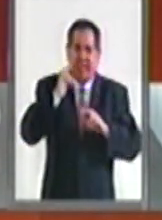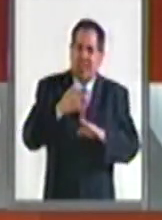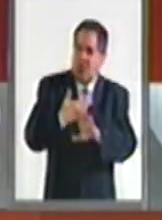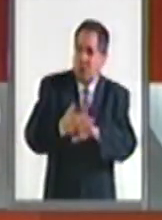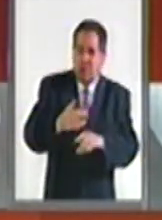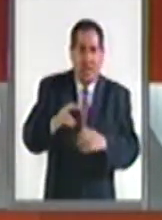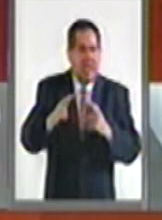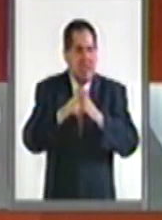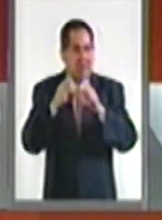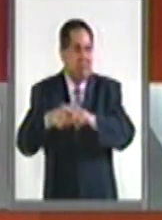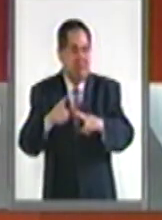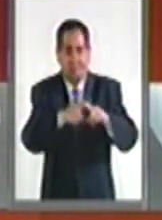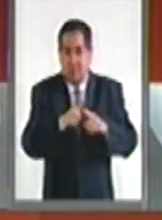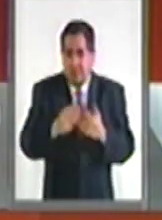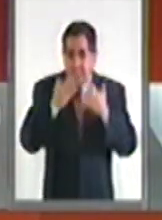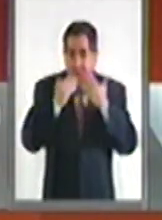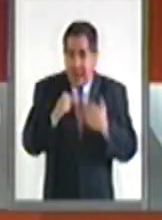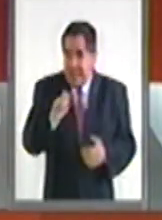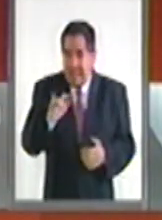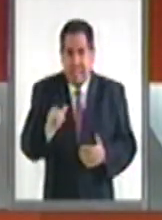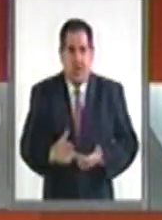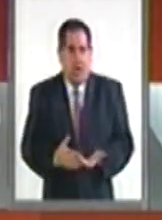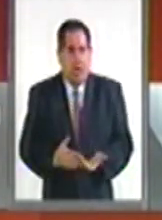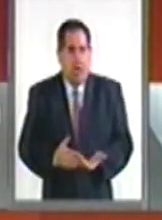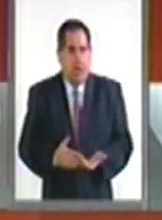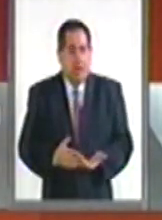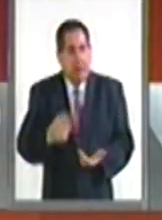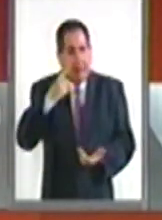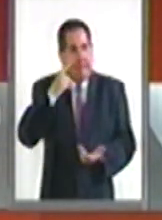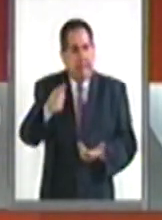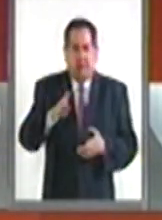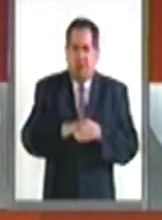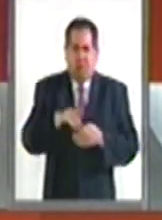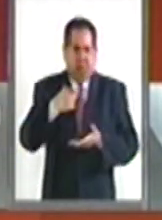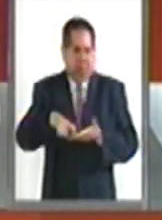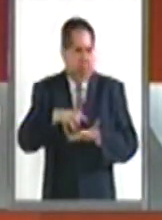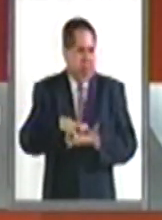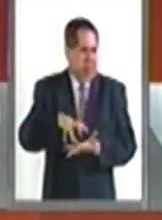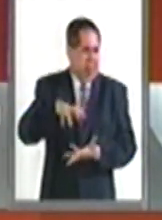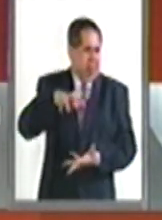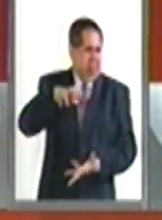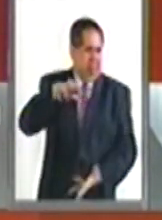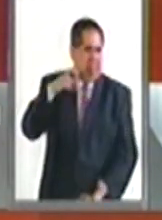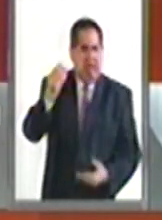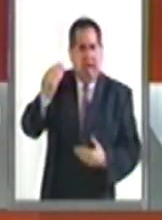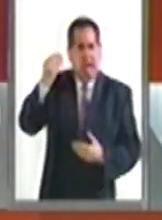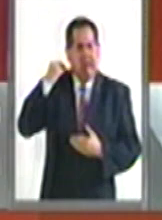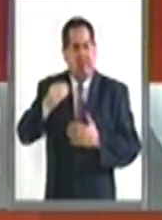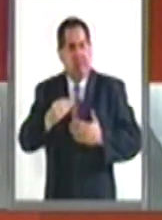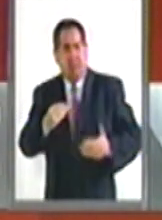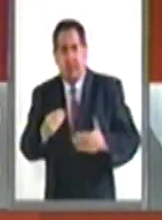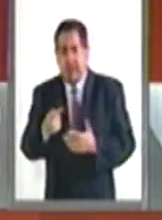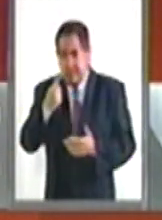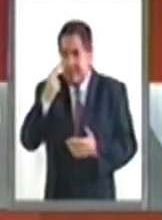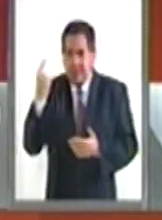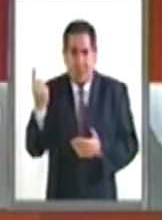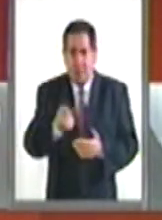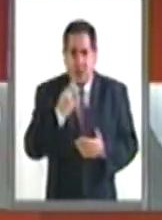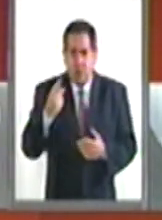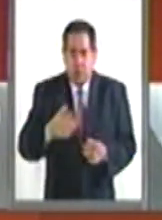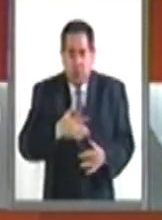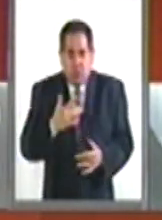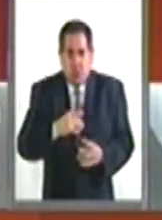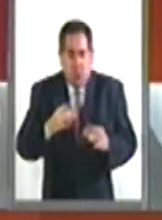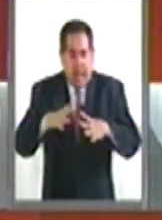religiosas, entre otros, la obscena concentración de riqueza, son la manifestación de que la humanidad no ha